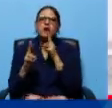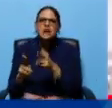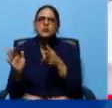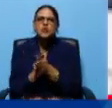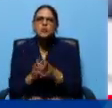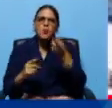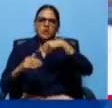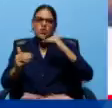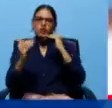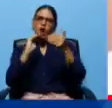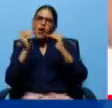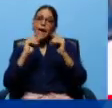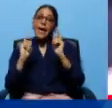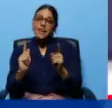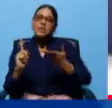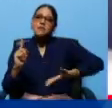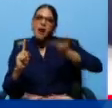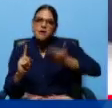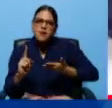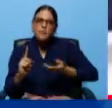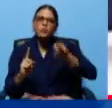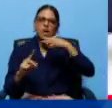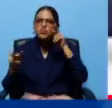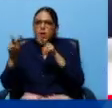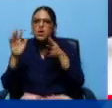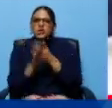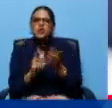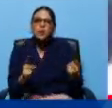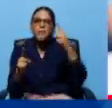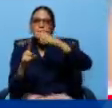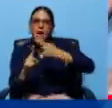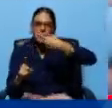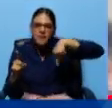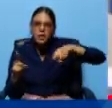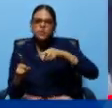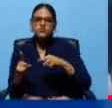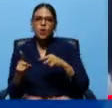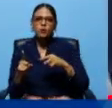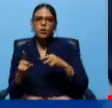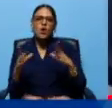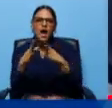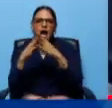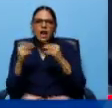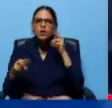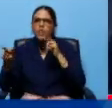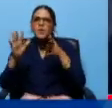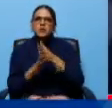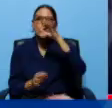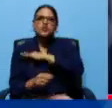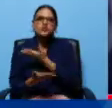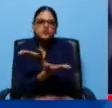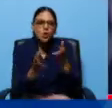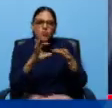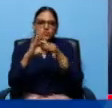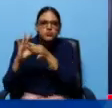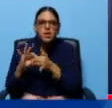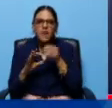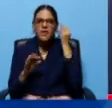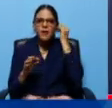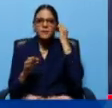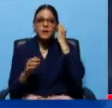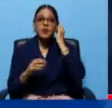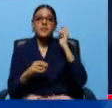respuesta ética, como un componente más adicional a todo lo que llamamos la sociedad de